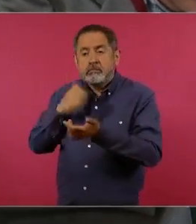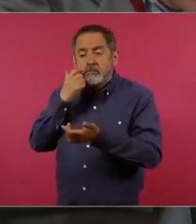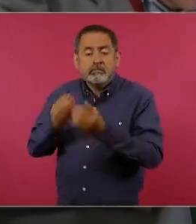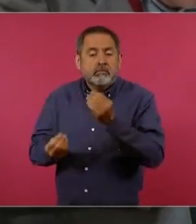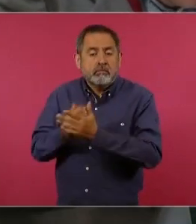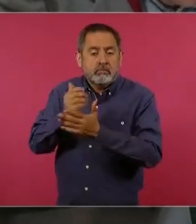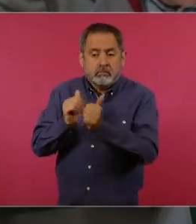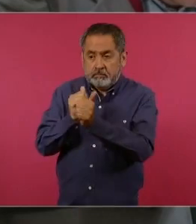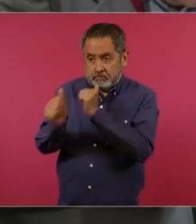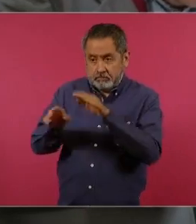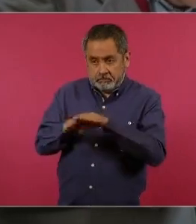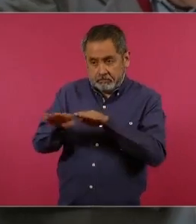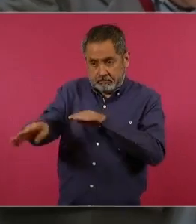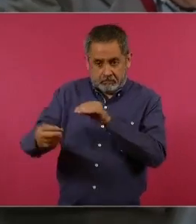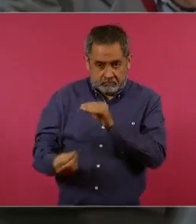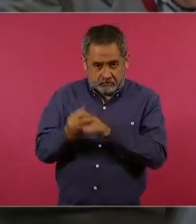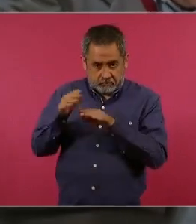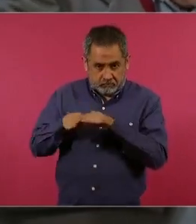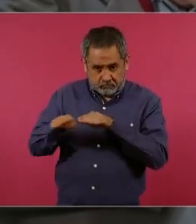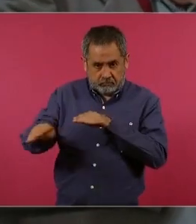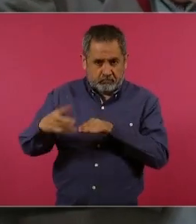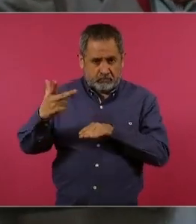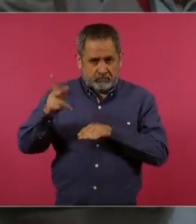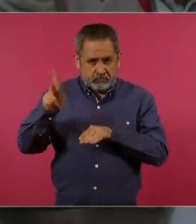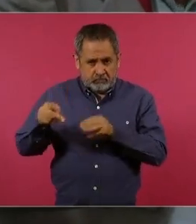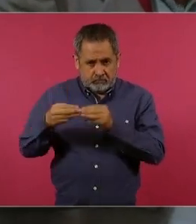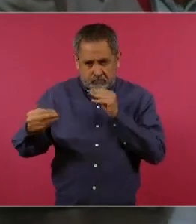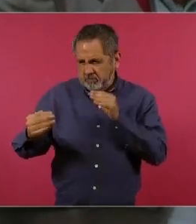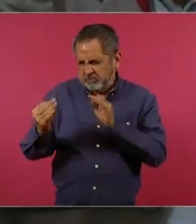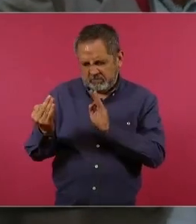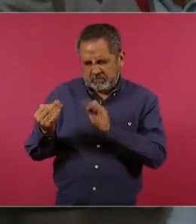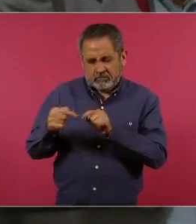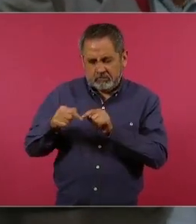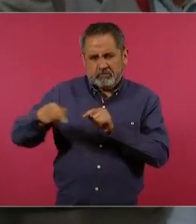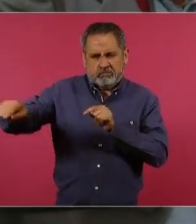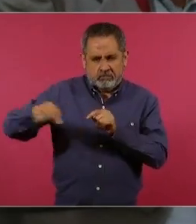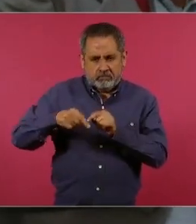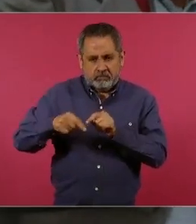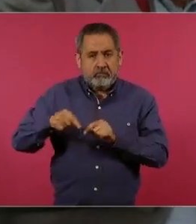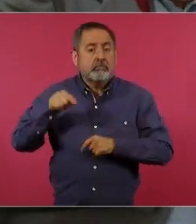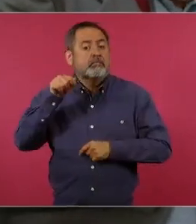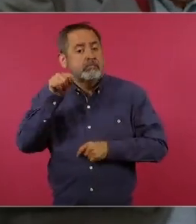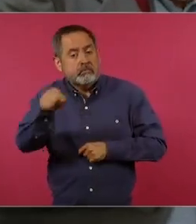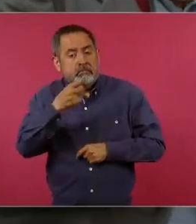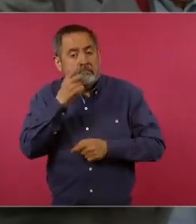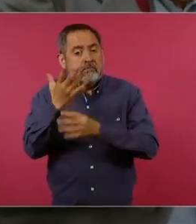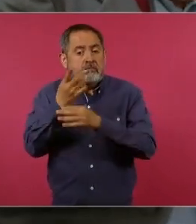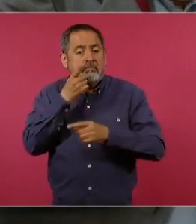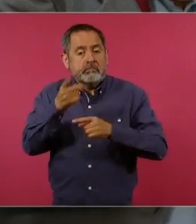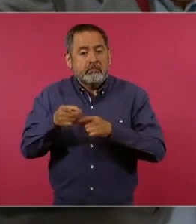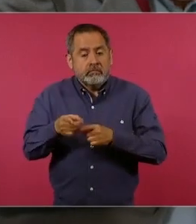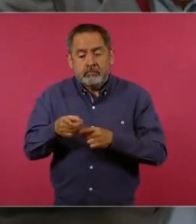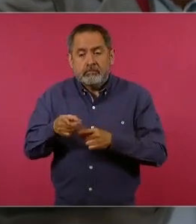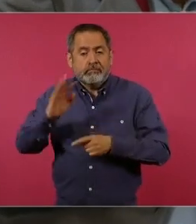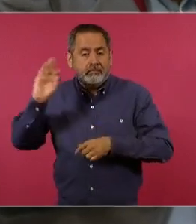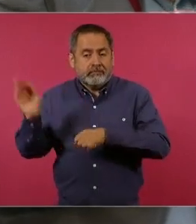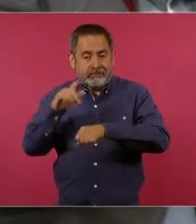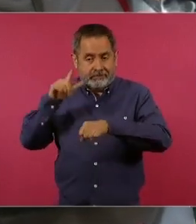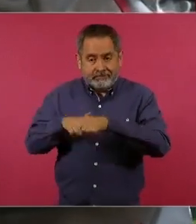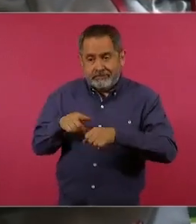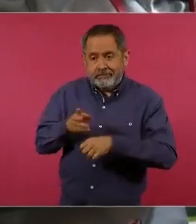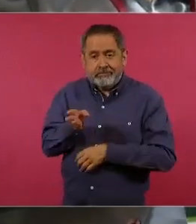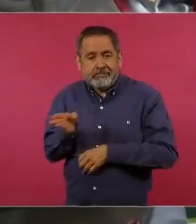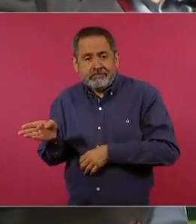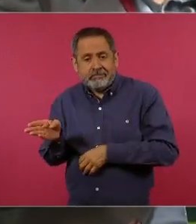un libramiento nuevo de no más de 8 kilómetros, porque ella dice que la carretera federal que ya